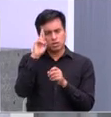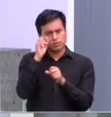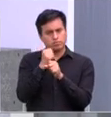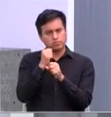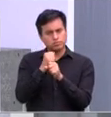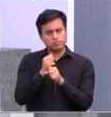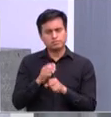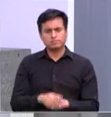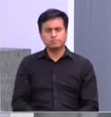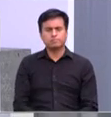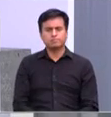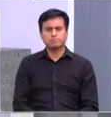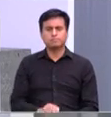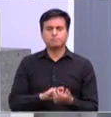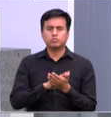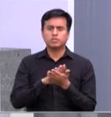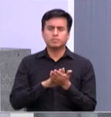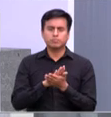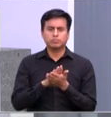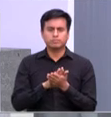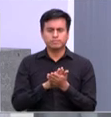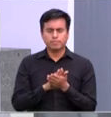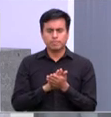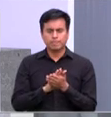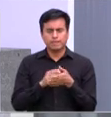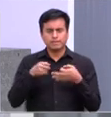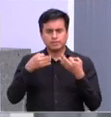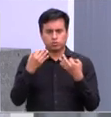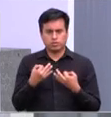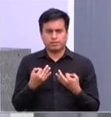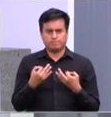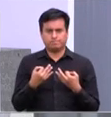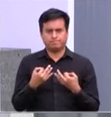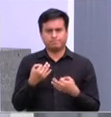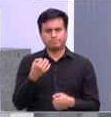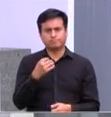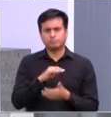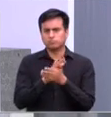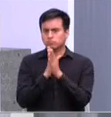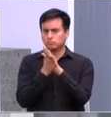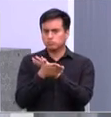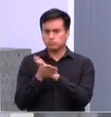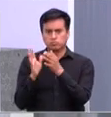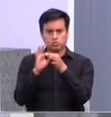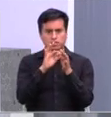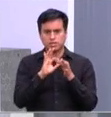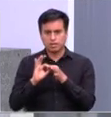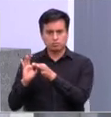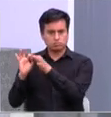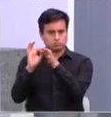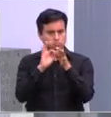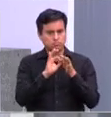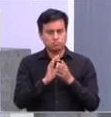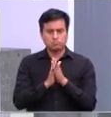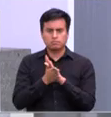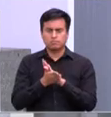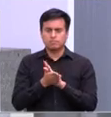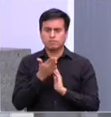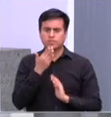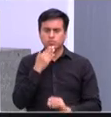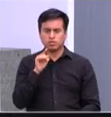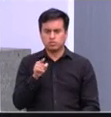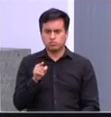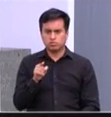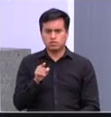reflexiones. Por ejemplo, la seguridad de que todo está conectado y que por